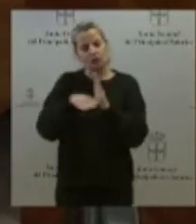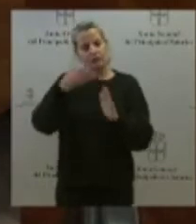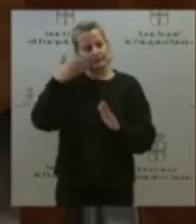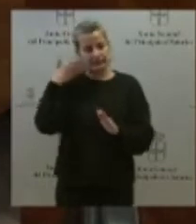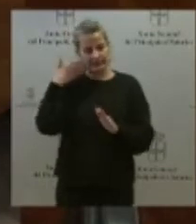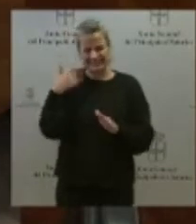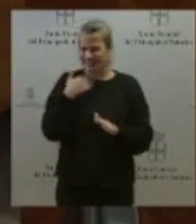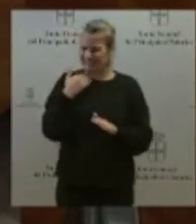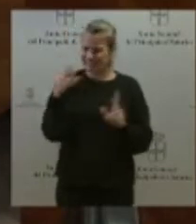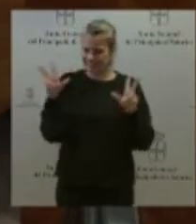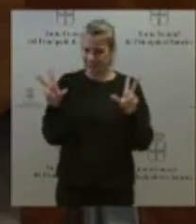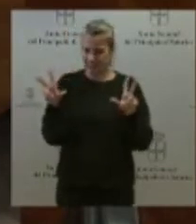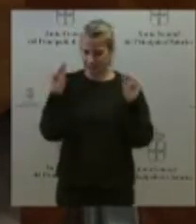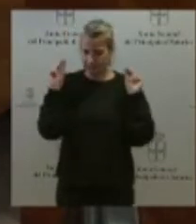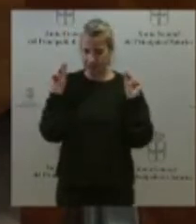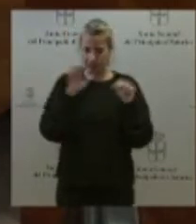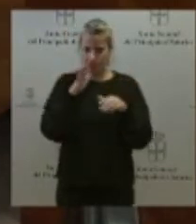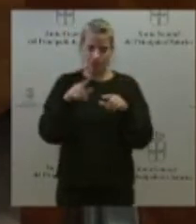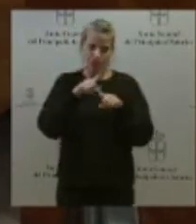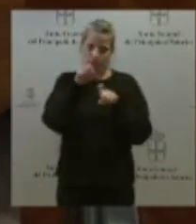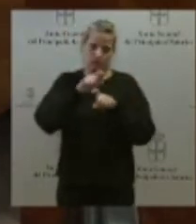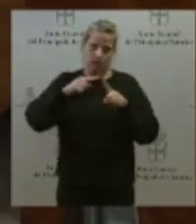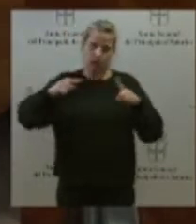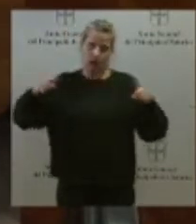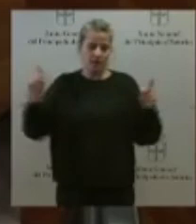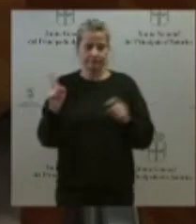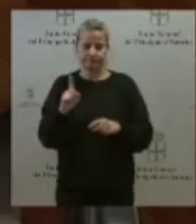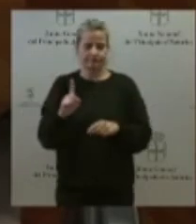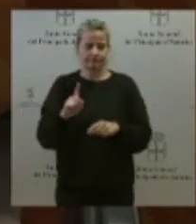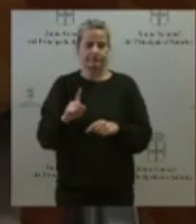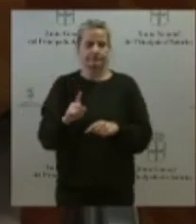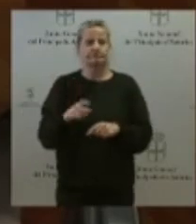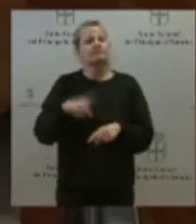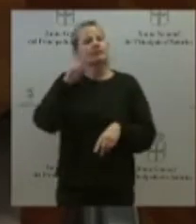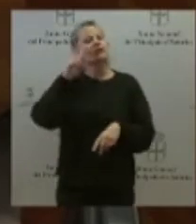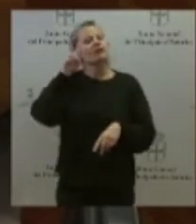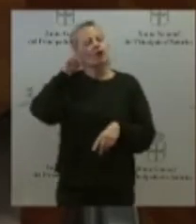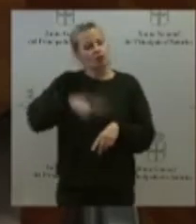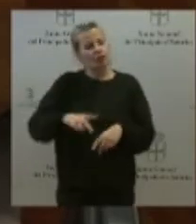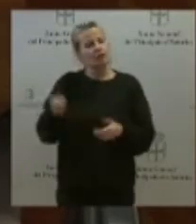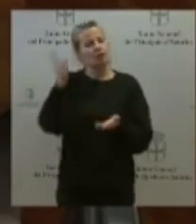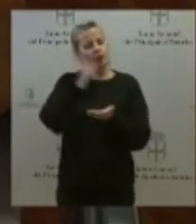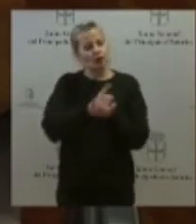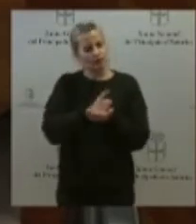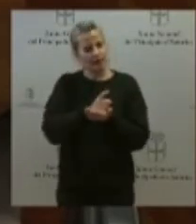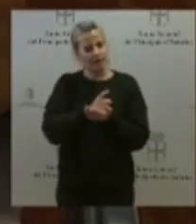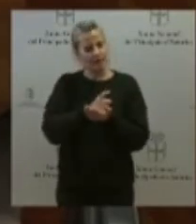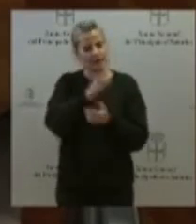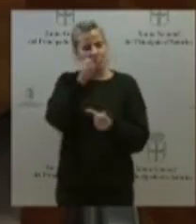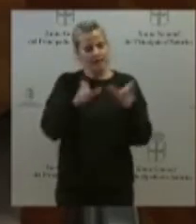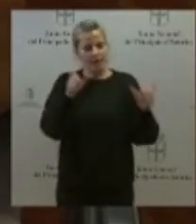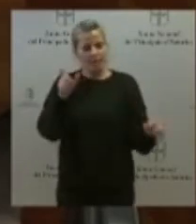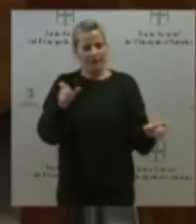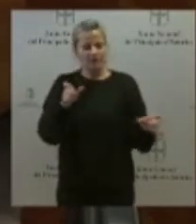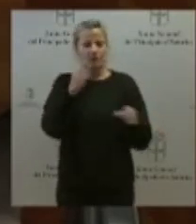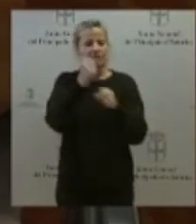la pregunta, haciendo nuevamente un reconocimiento a las trabajadoras, porque es verdad, es un sector muy feminizado, y a los trabajadores,